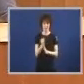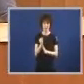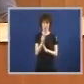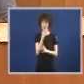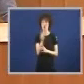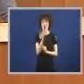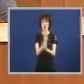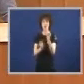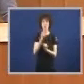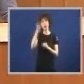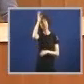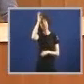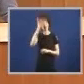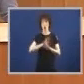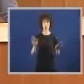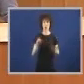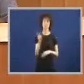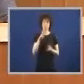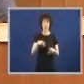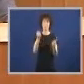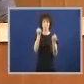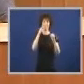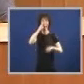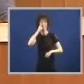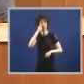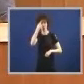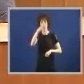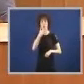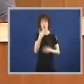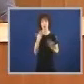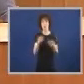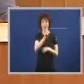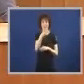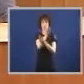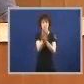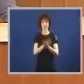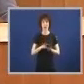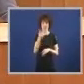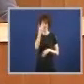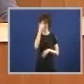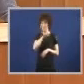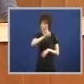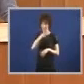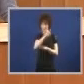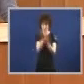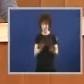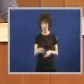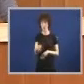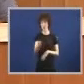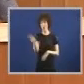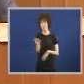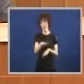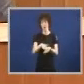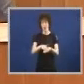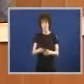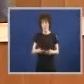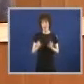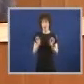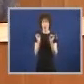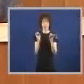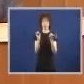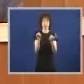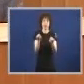non é un debate teórico, é un debate práctico. Sabemos cales son os resultados e sabemos que estes resultados só serviron para prolongar a recesión